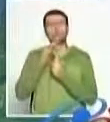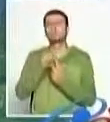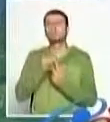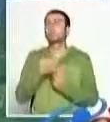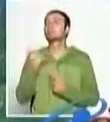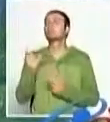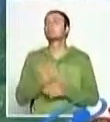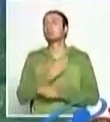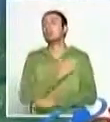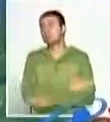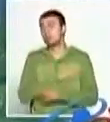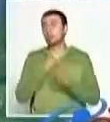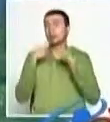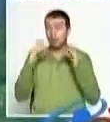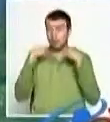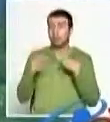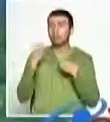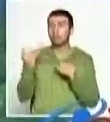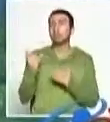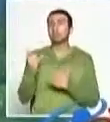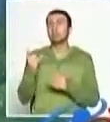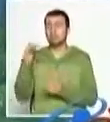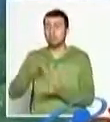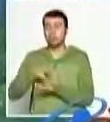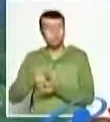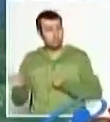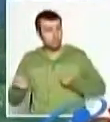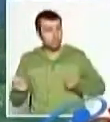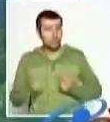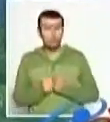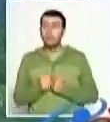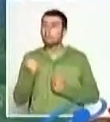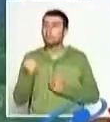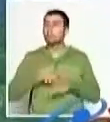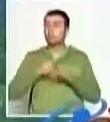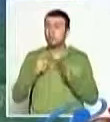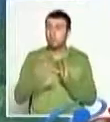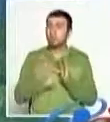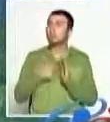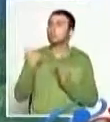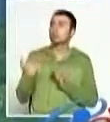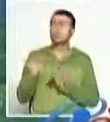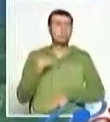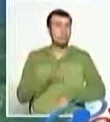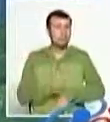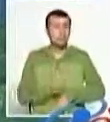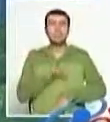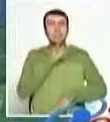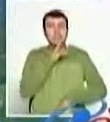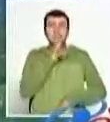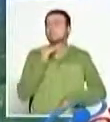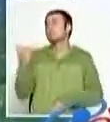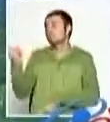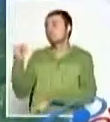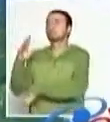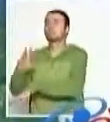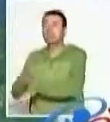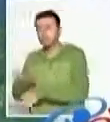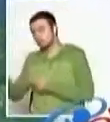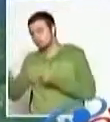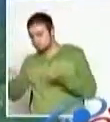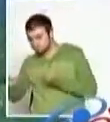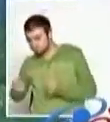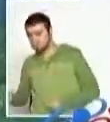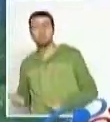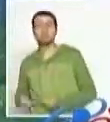estábamos discutiendo fuera de cámaras, y es que la medicina la hacen los médicos, y esto se llenó, ¿por